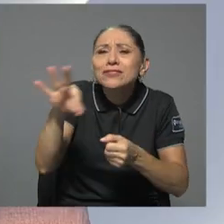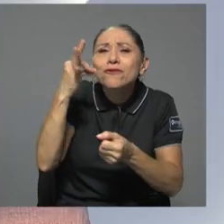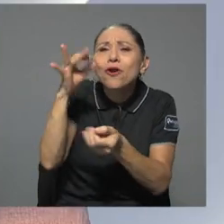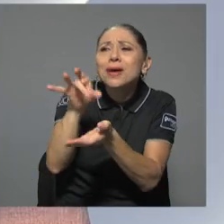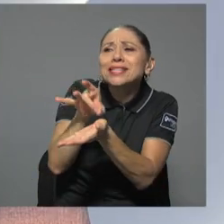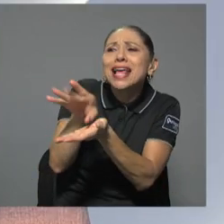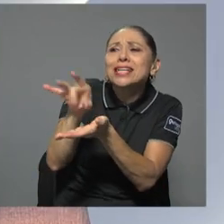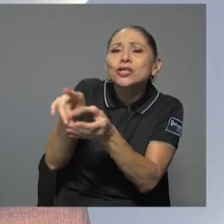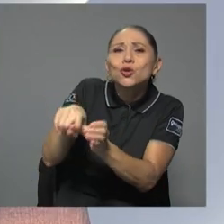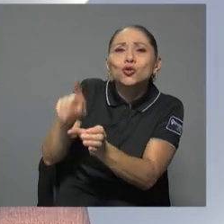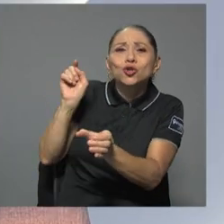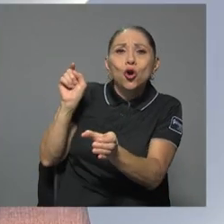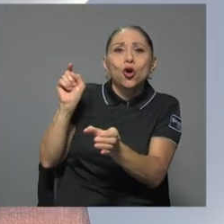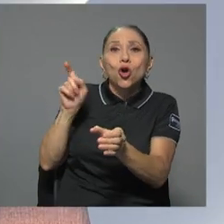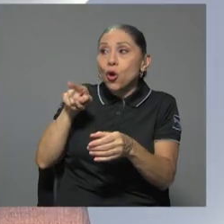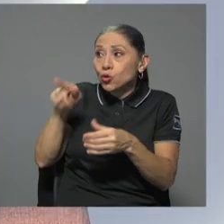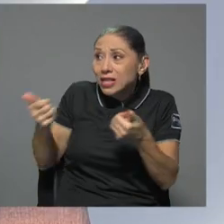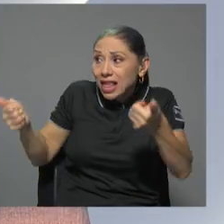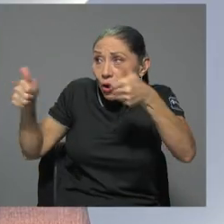semana